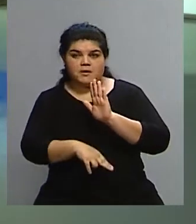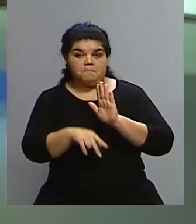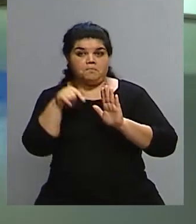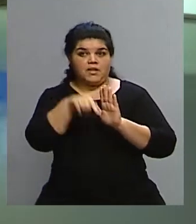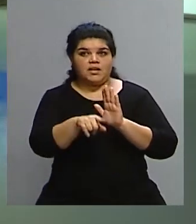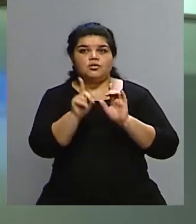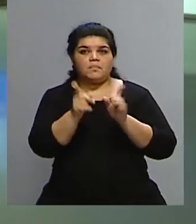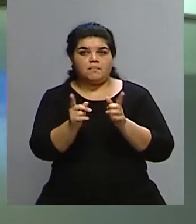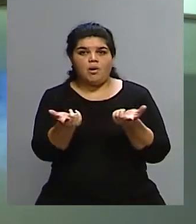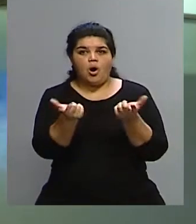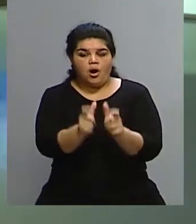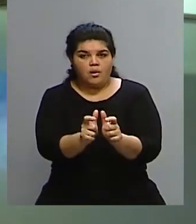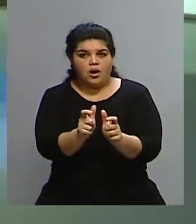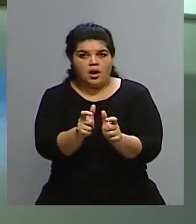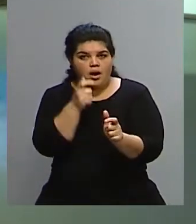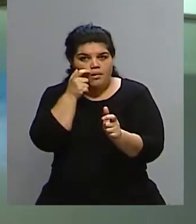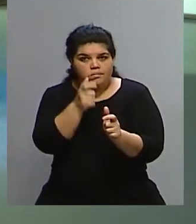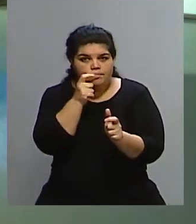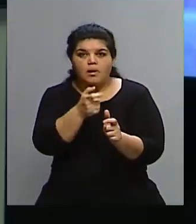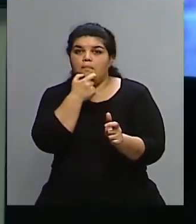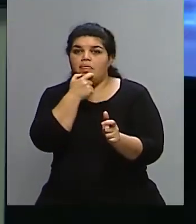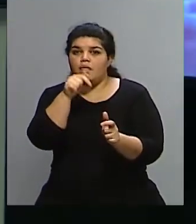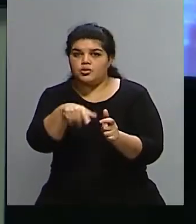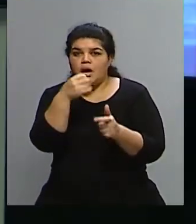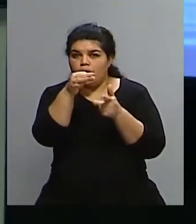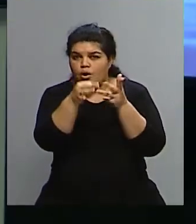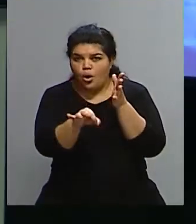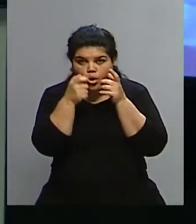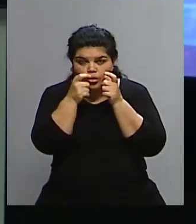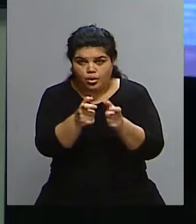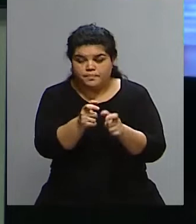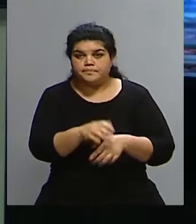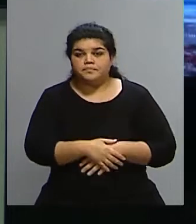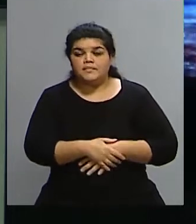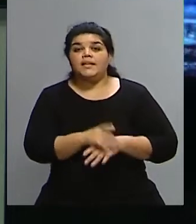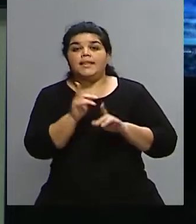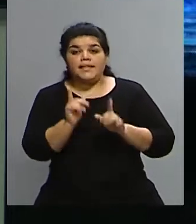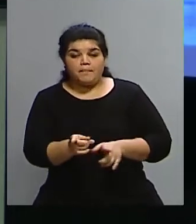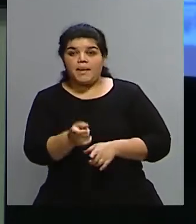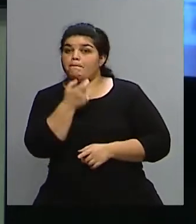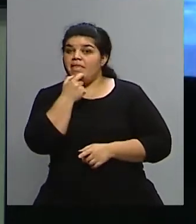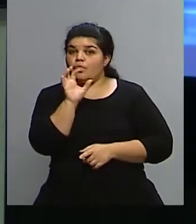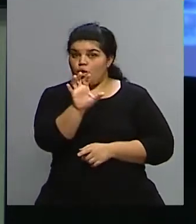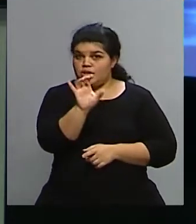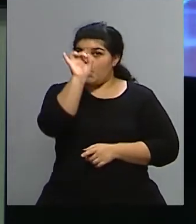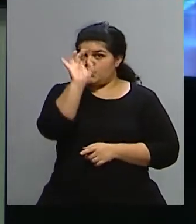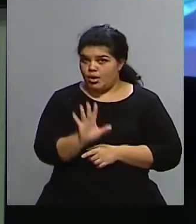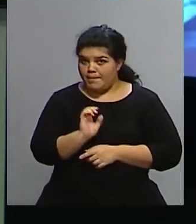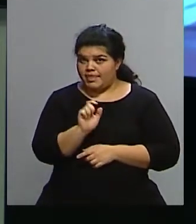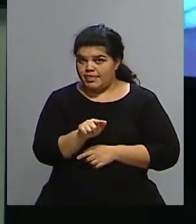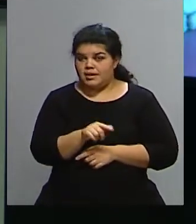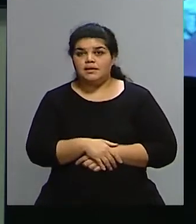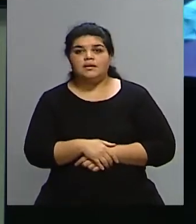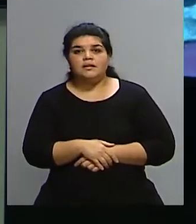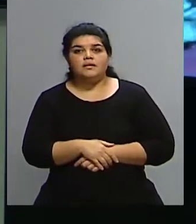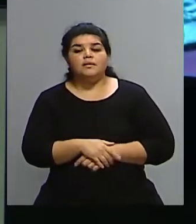por la Auditoría de la provincia. Y a nivel municipal, en Mendoza en particular, el órgano de control externo vuelve a